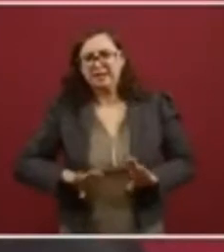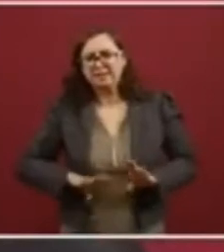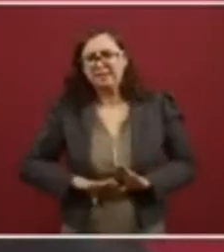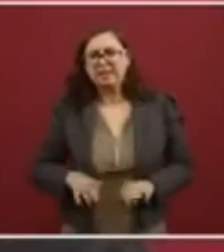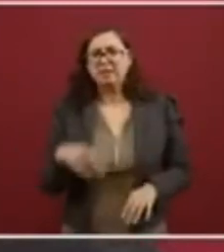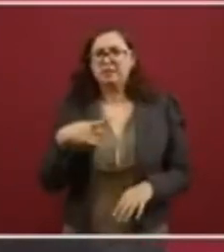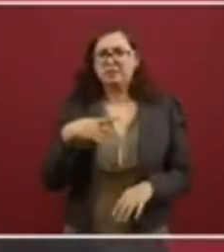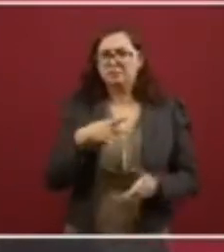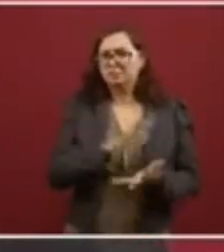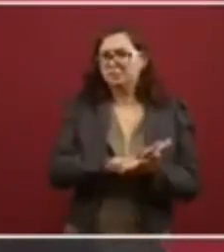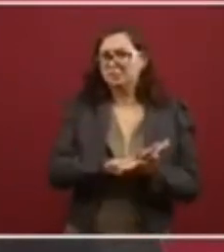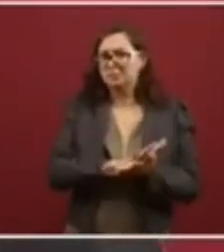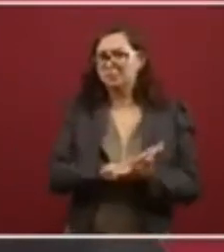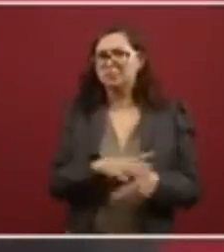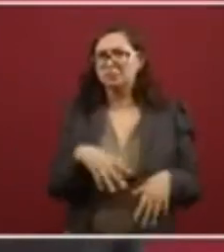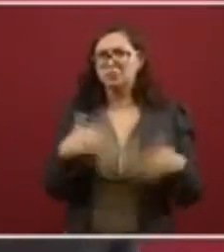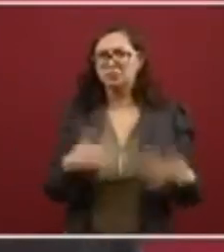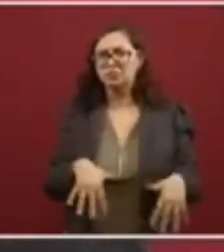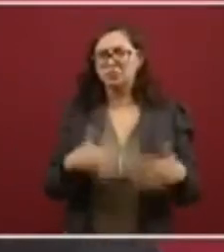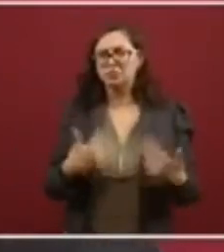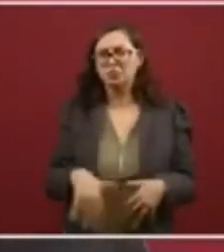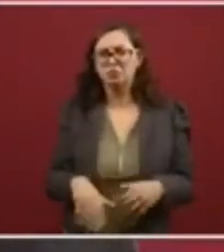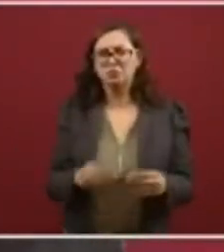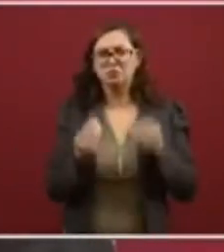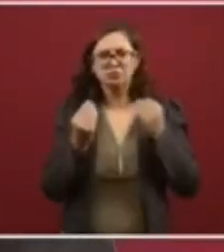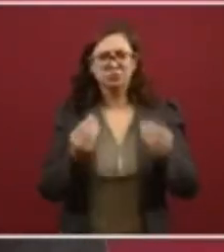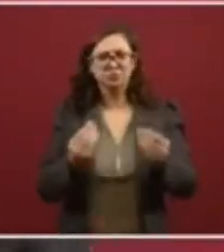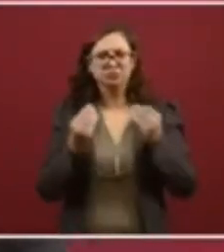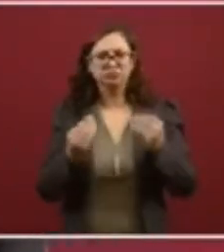mucha influencia, o sea,